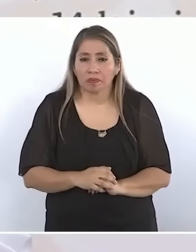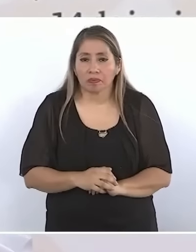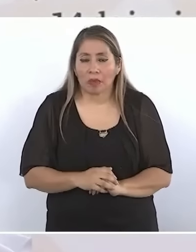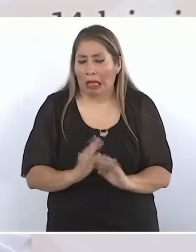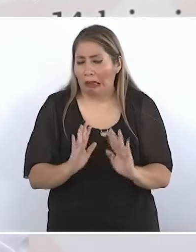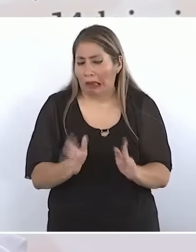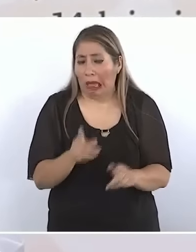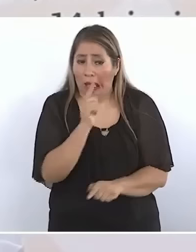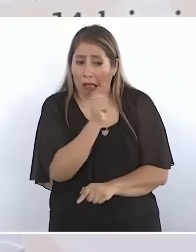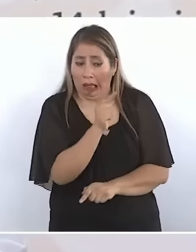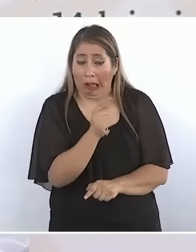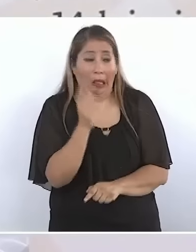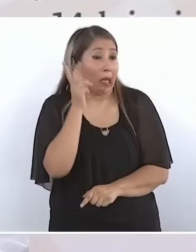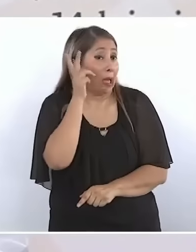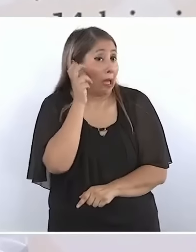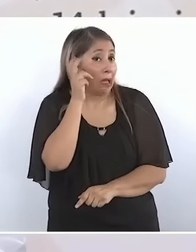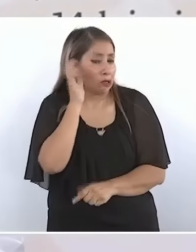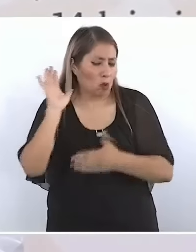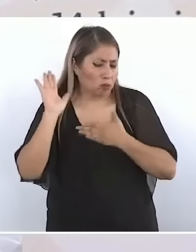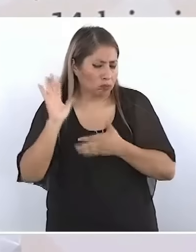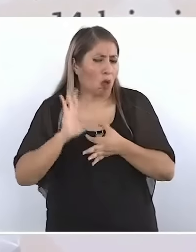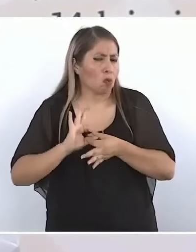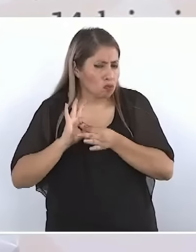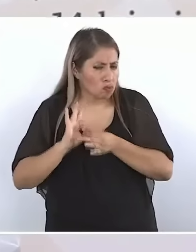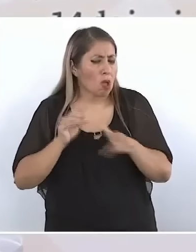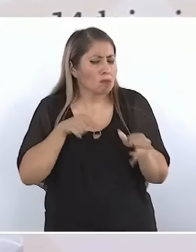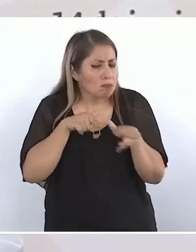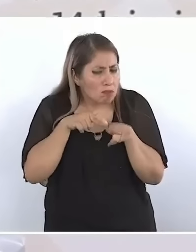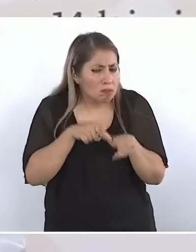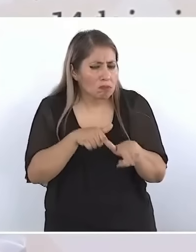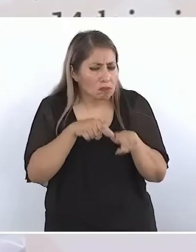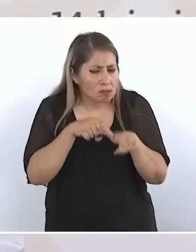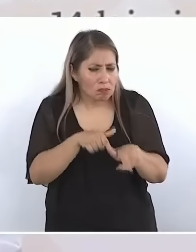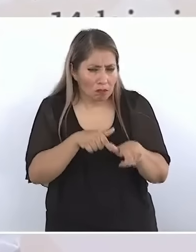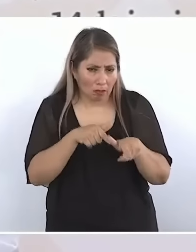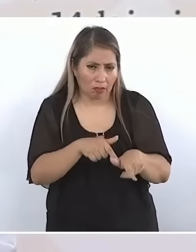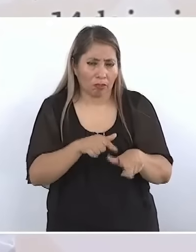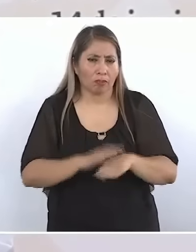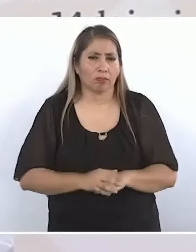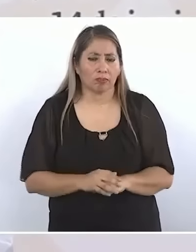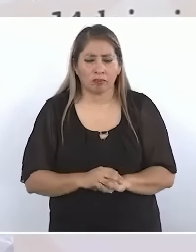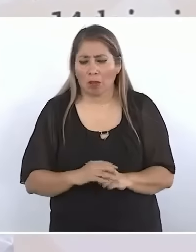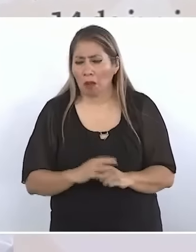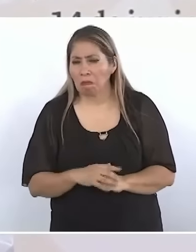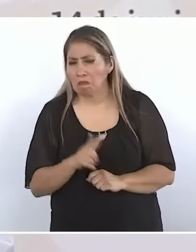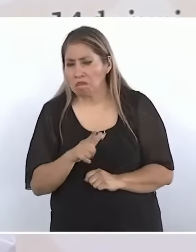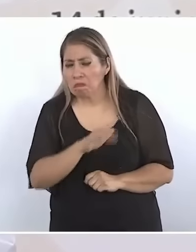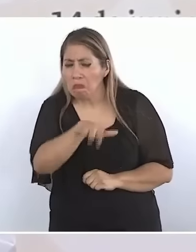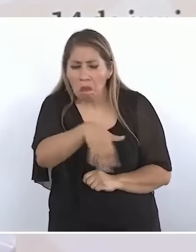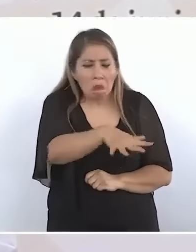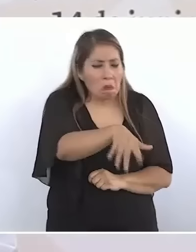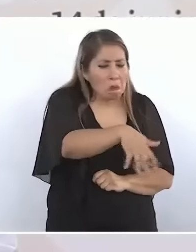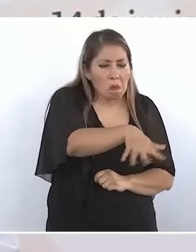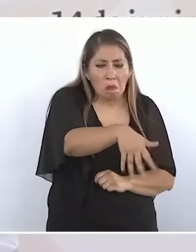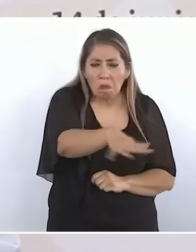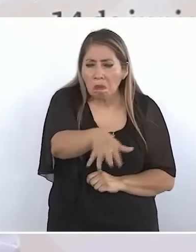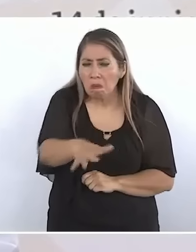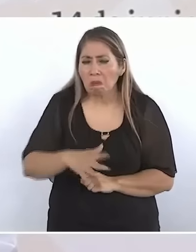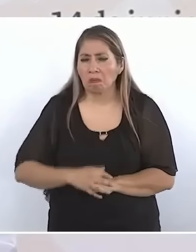ya escuchamos el compromiso de Claudia de continuar con esta noble